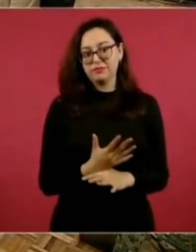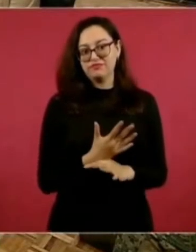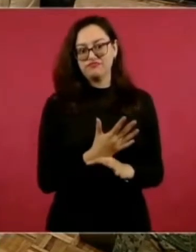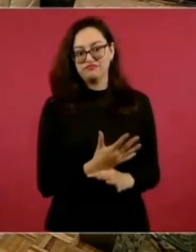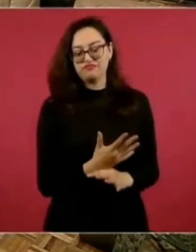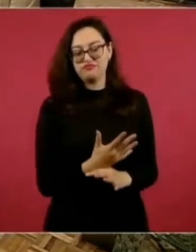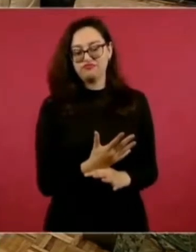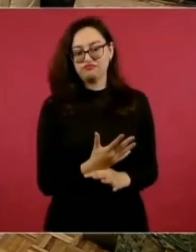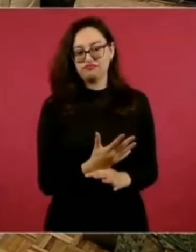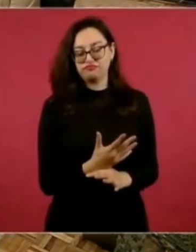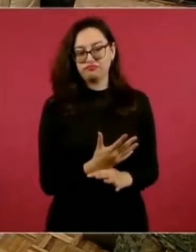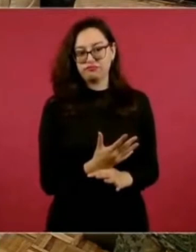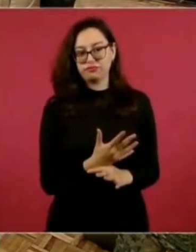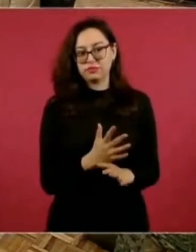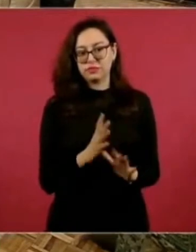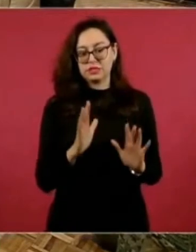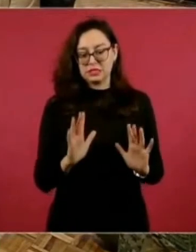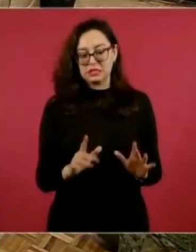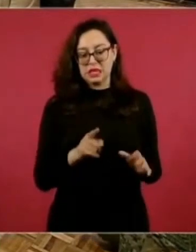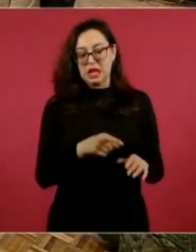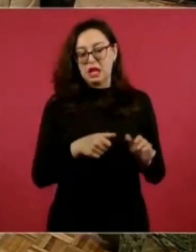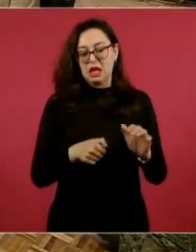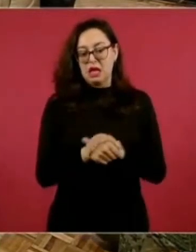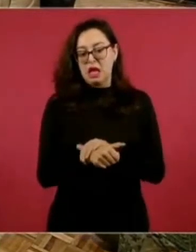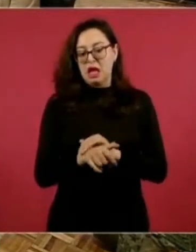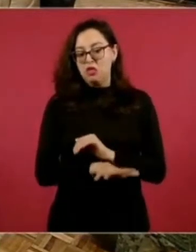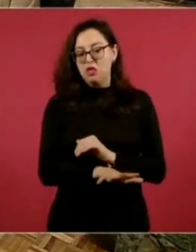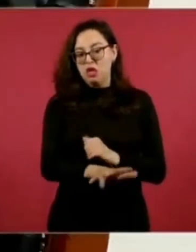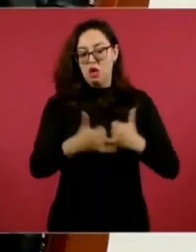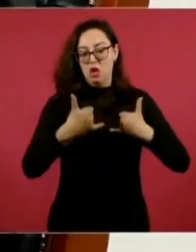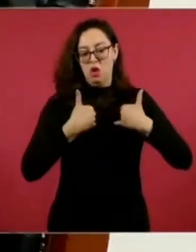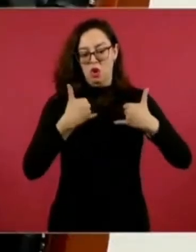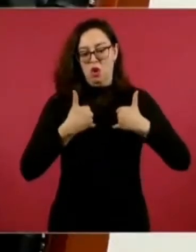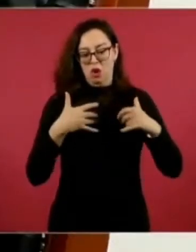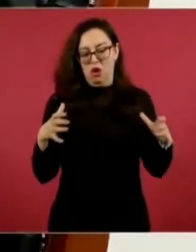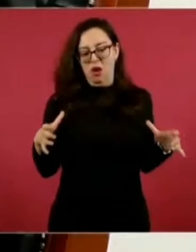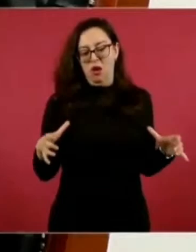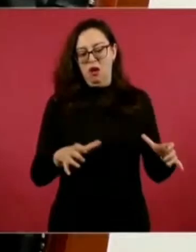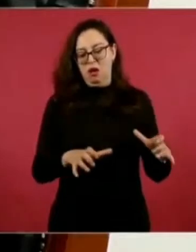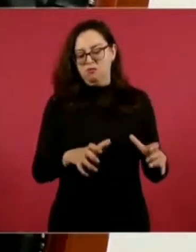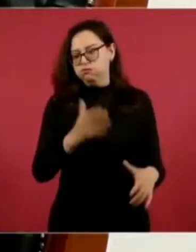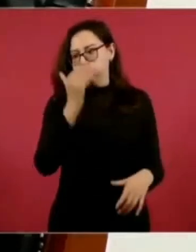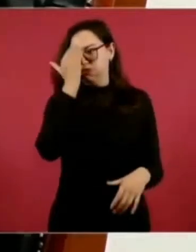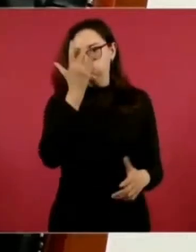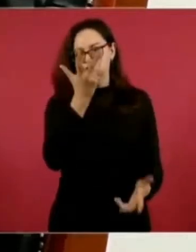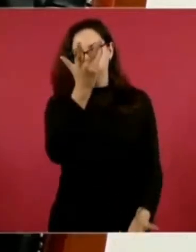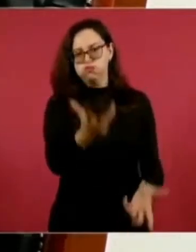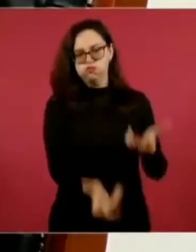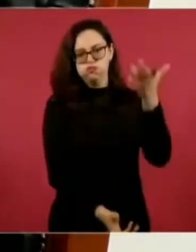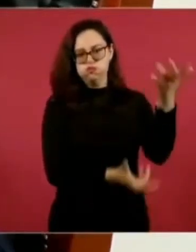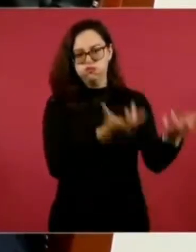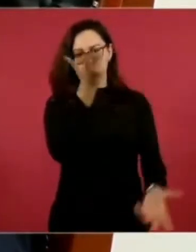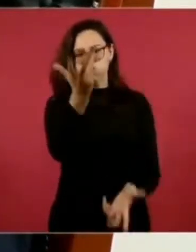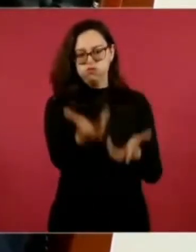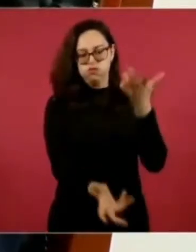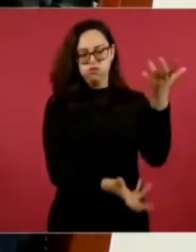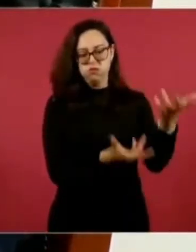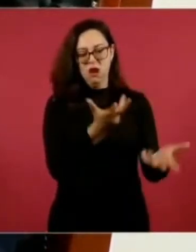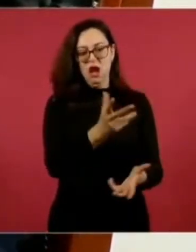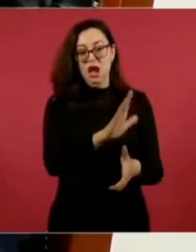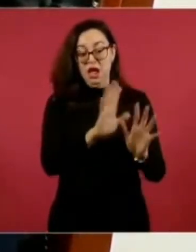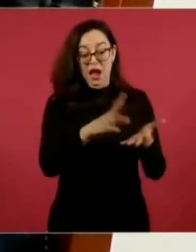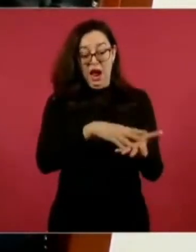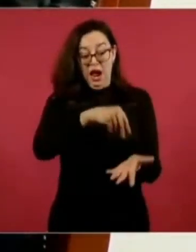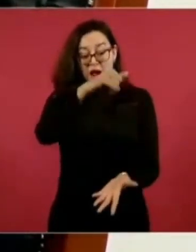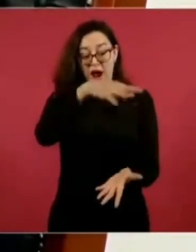y en una cosa horrorosa, que los habían quemado en un basurero y habían tirado sus restos a